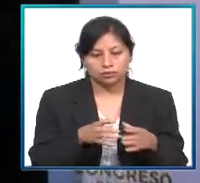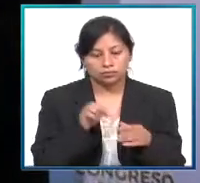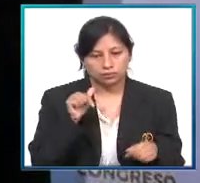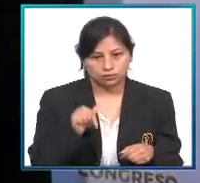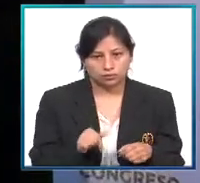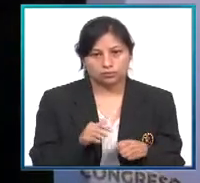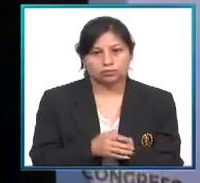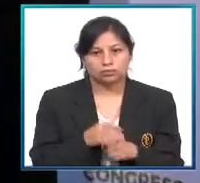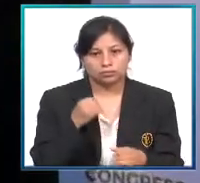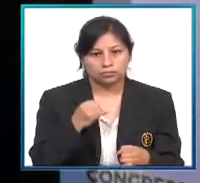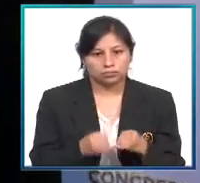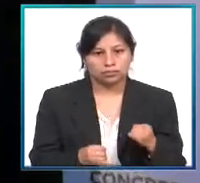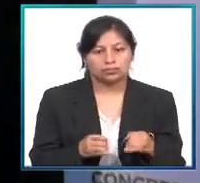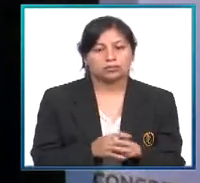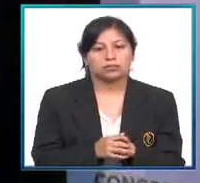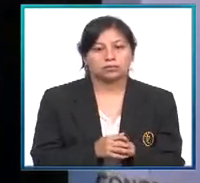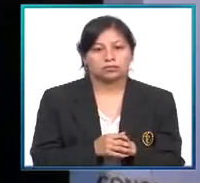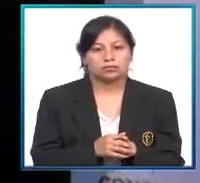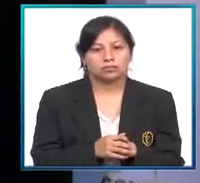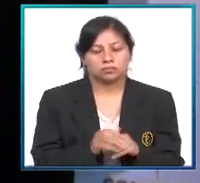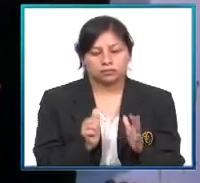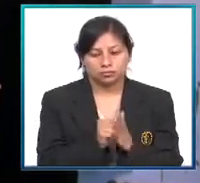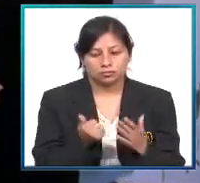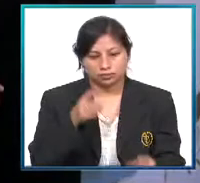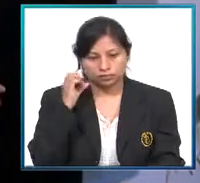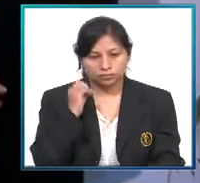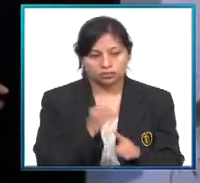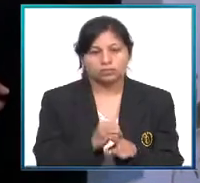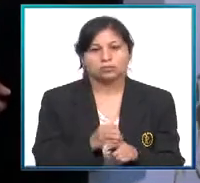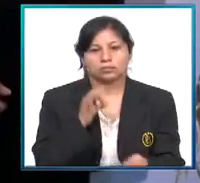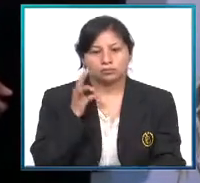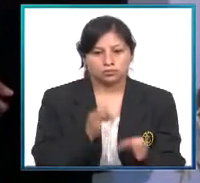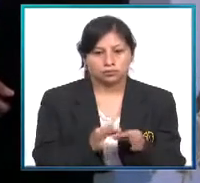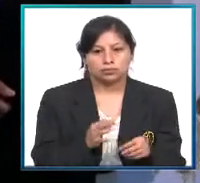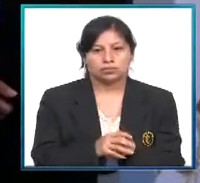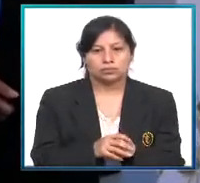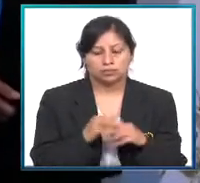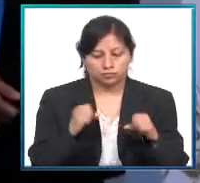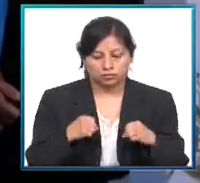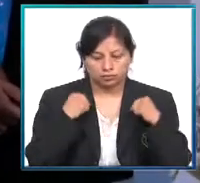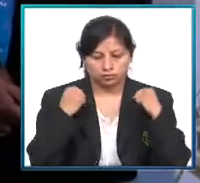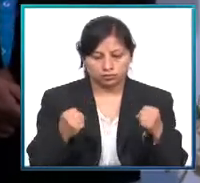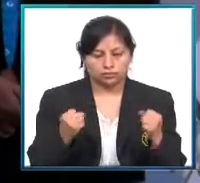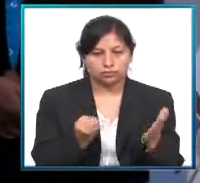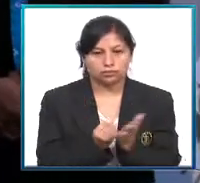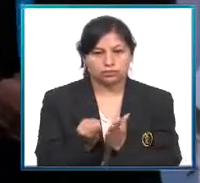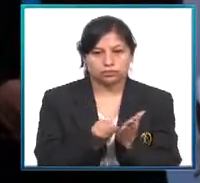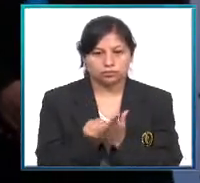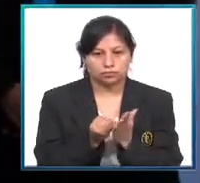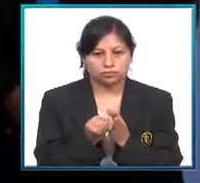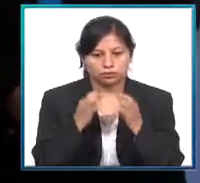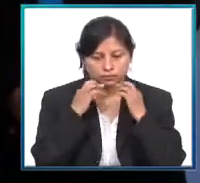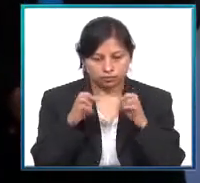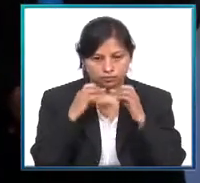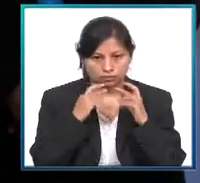año definimos una agenda de trabajo y uno de los objetivos era precisamente fortalecer la institucionalidad pública relacionada con defensa